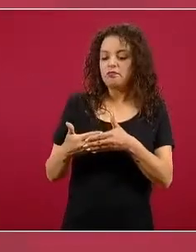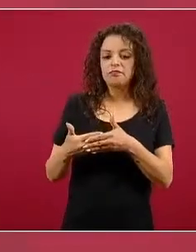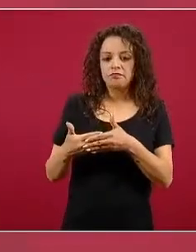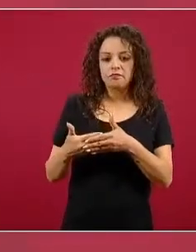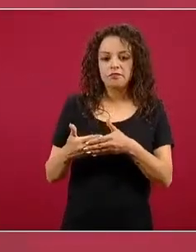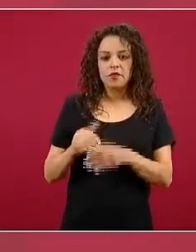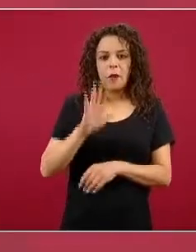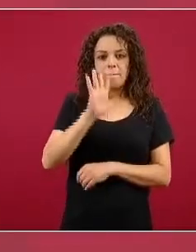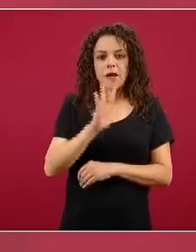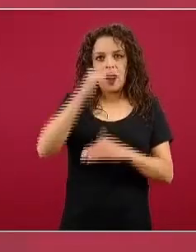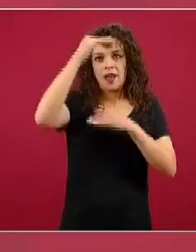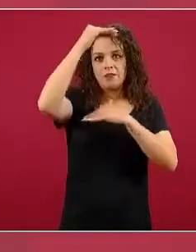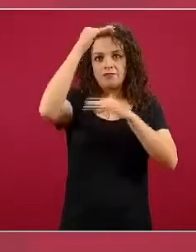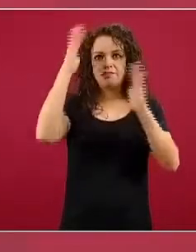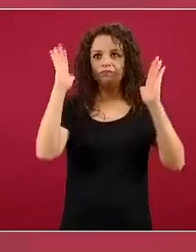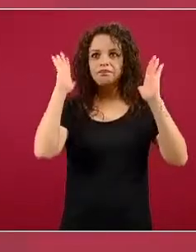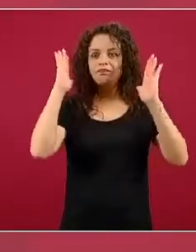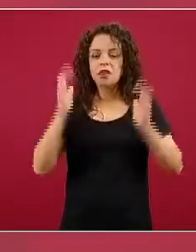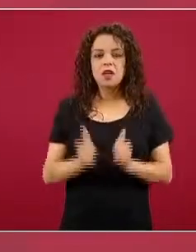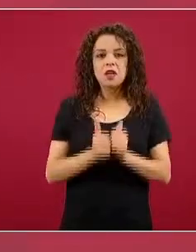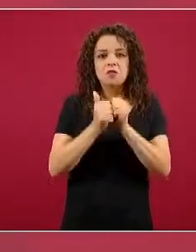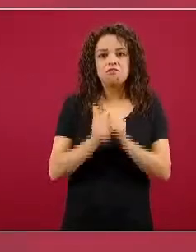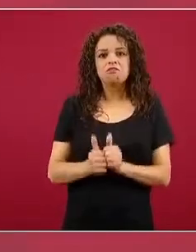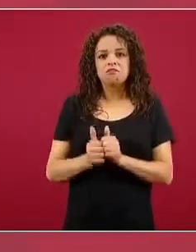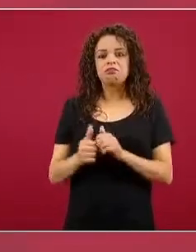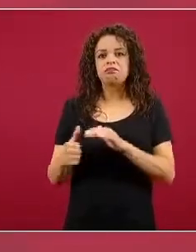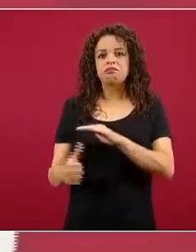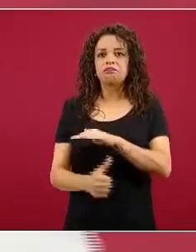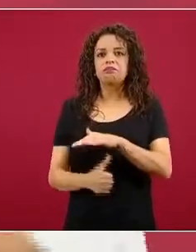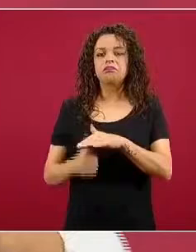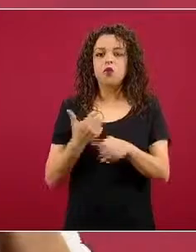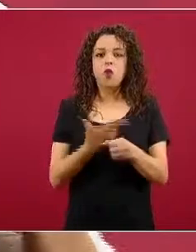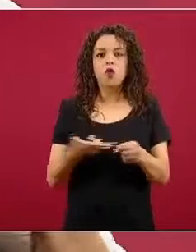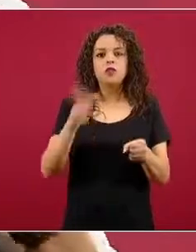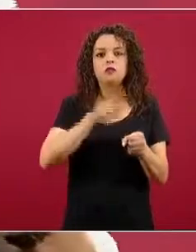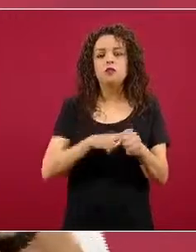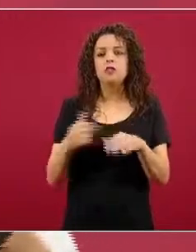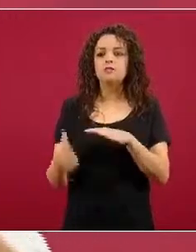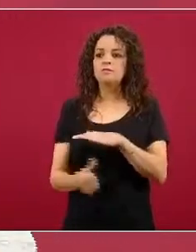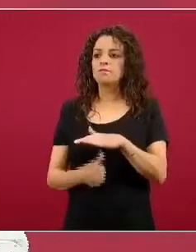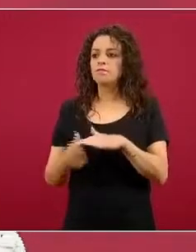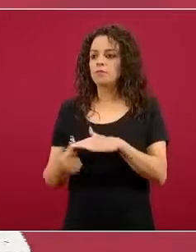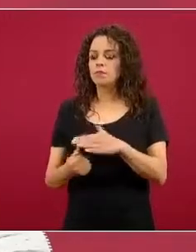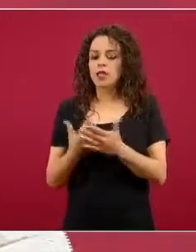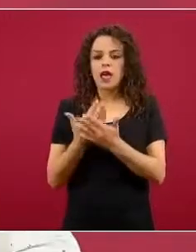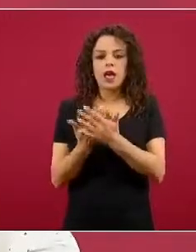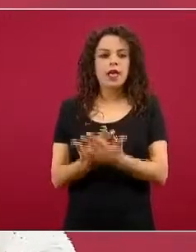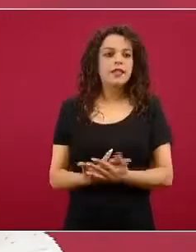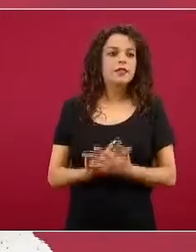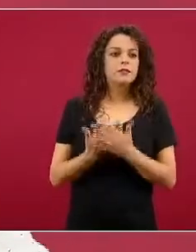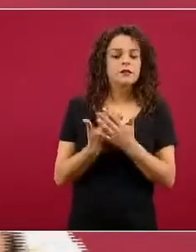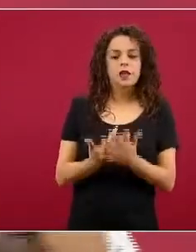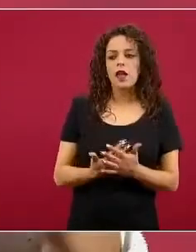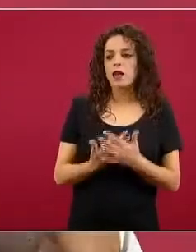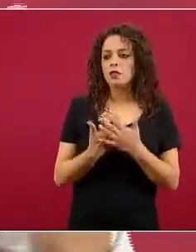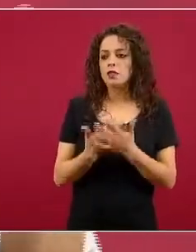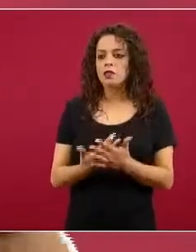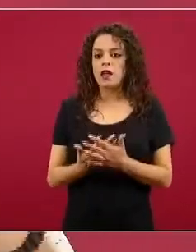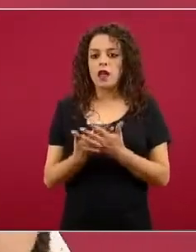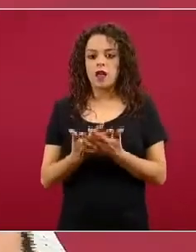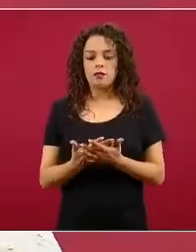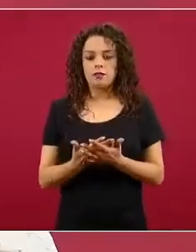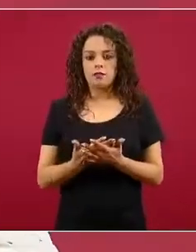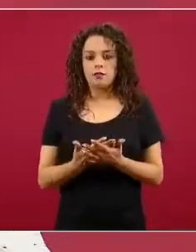salud, esperando a que la gente, sin que nosotros como autoridad de salud